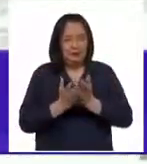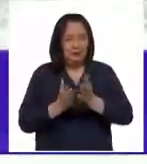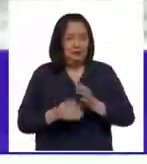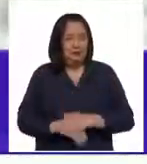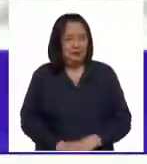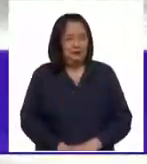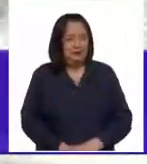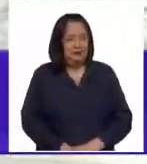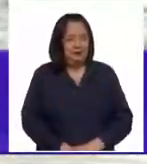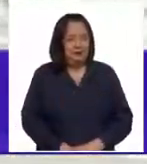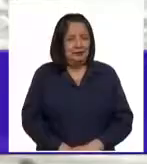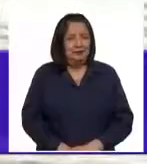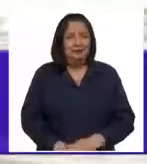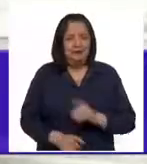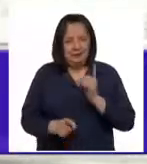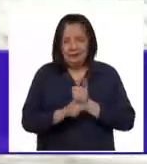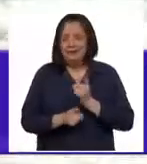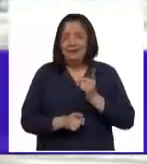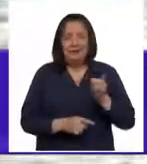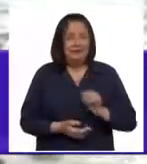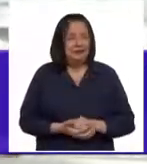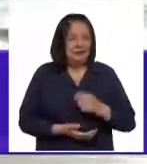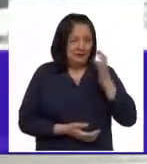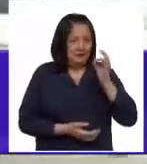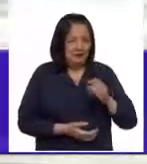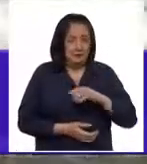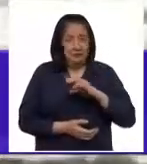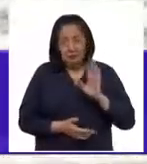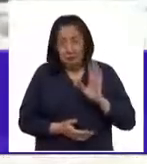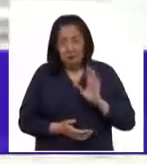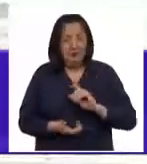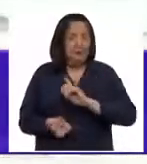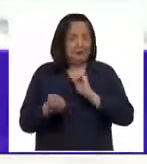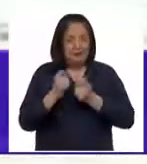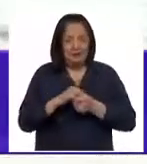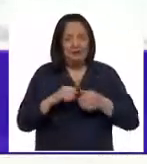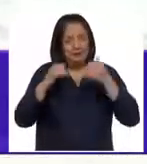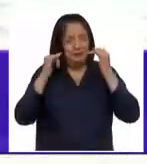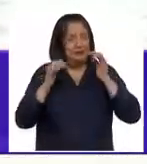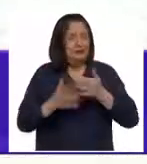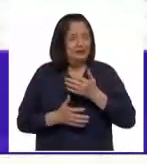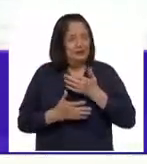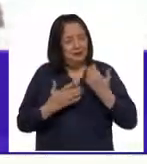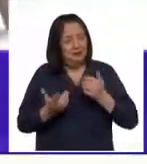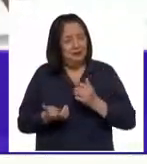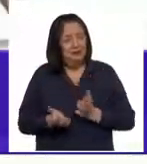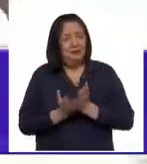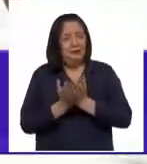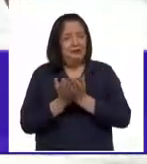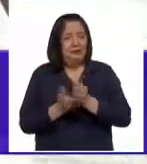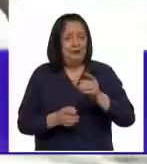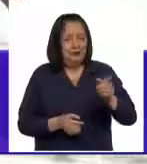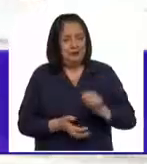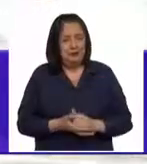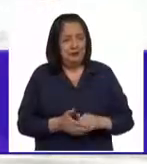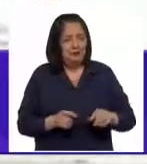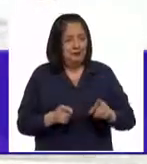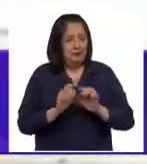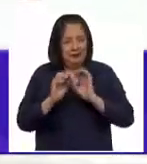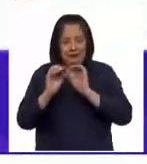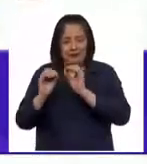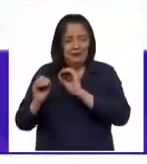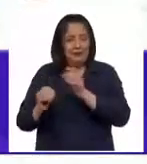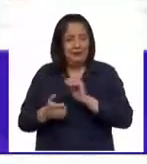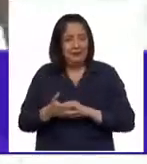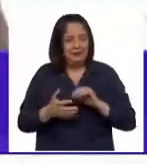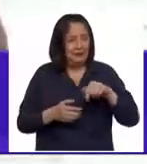salvavidas. Exacto. Creo que nunca mejor dicho, cambió el reno por el bote y estaba aquí, aparte, bueno, obviamente adaptado un poco